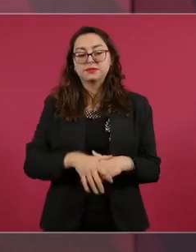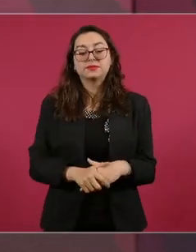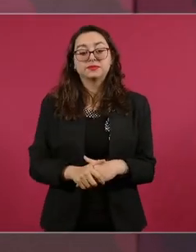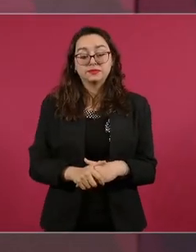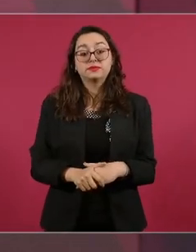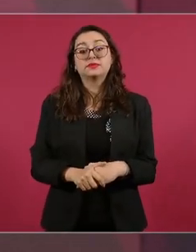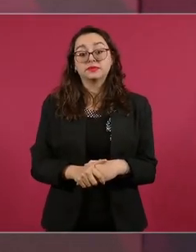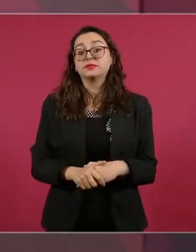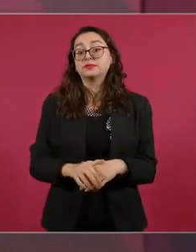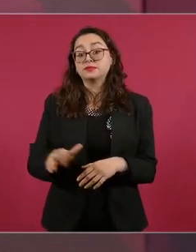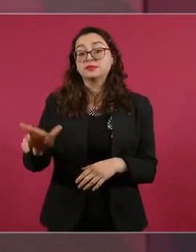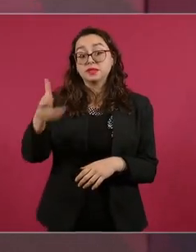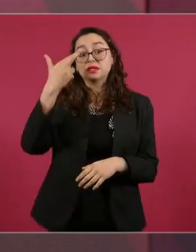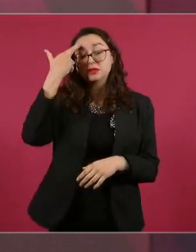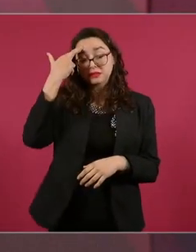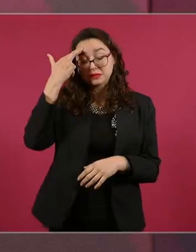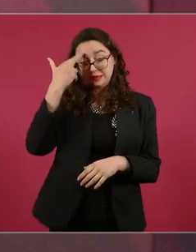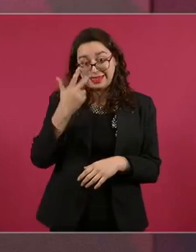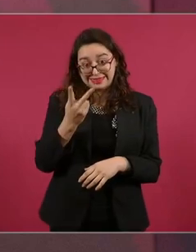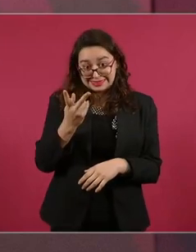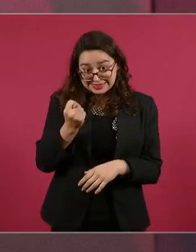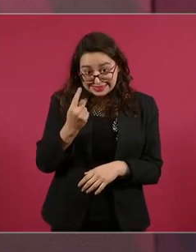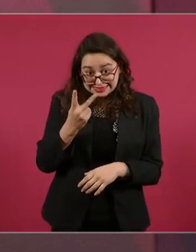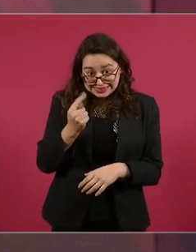pero me acuerdo bien de Televisa